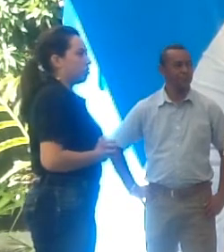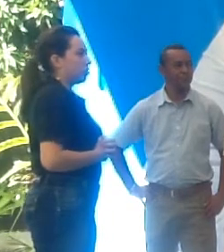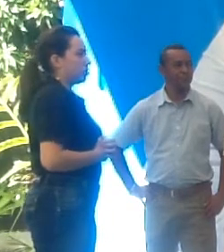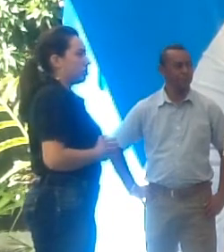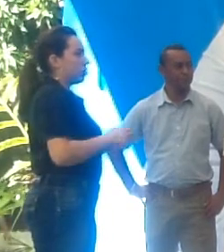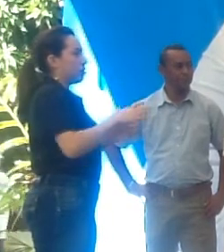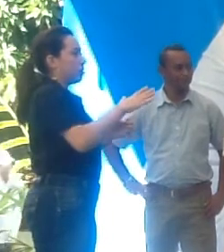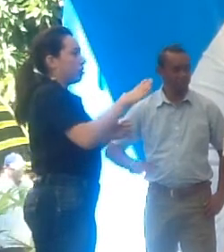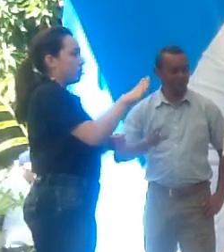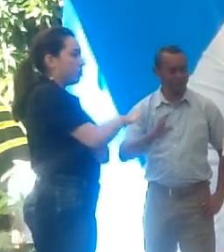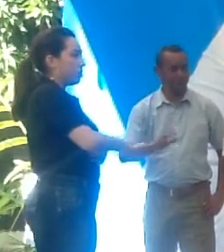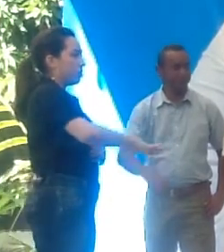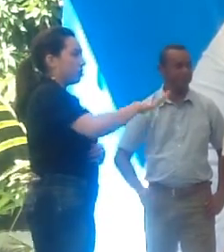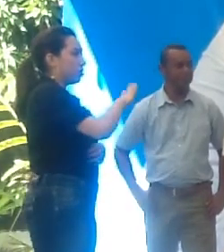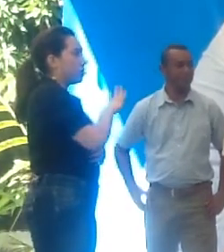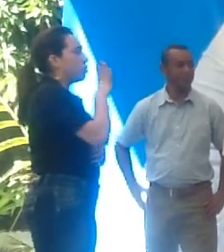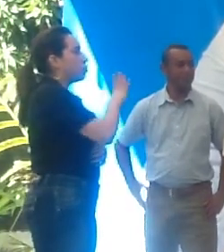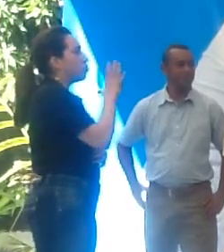los sectores